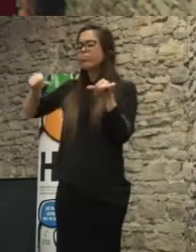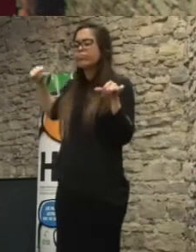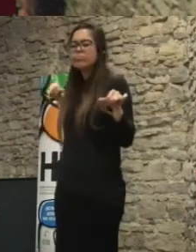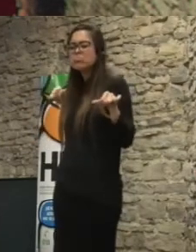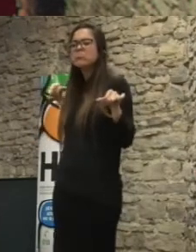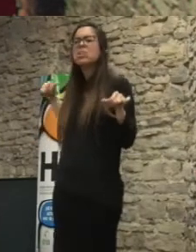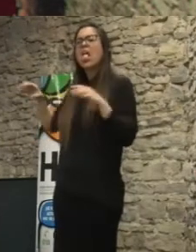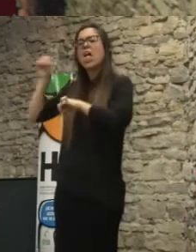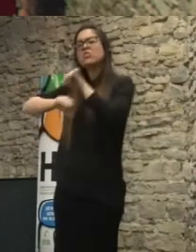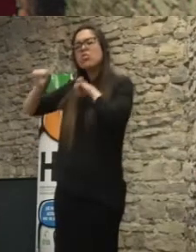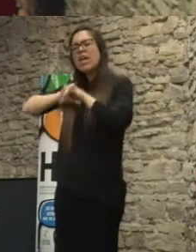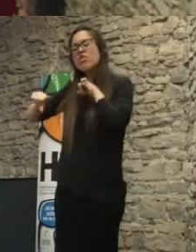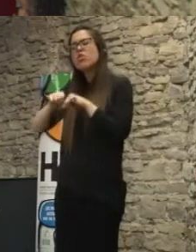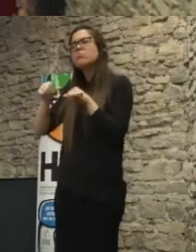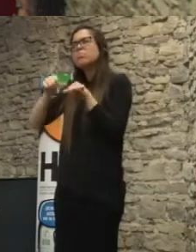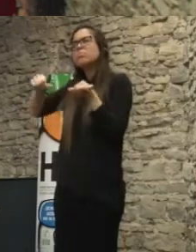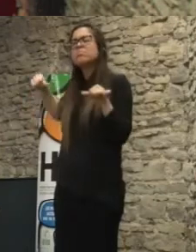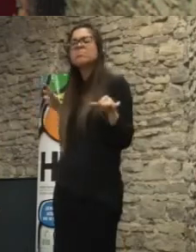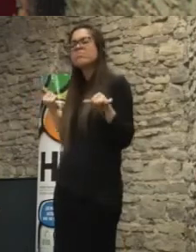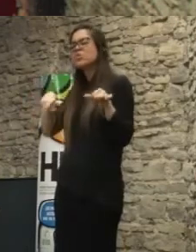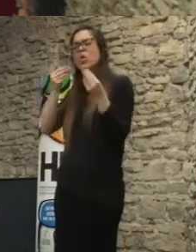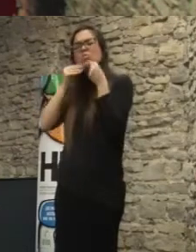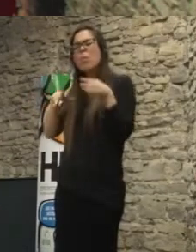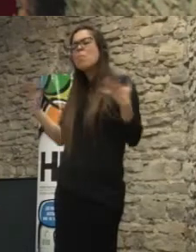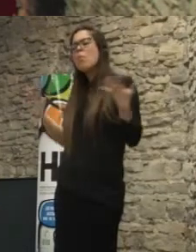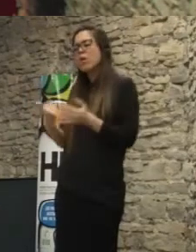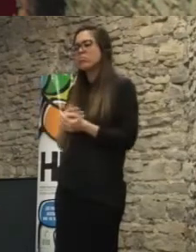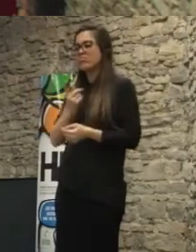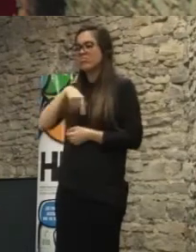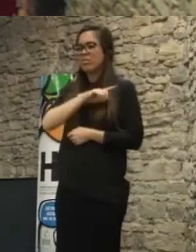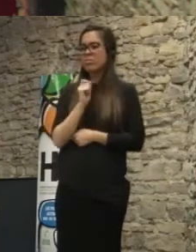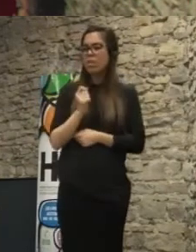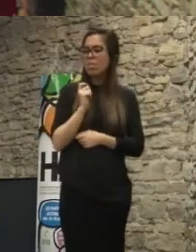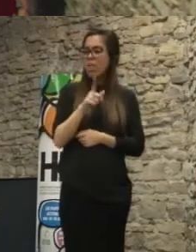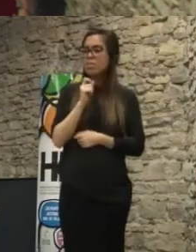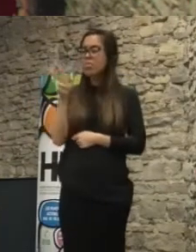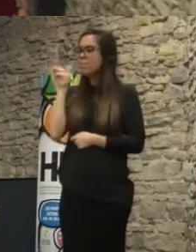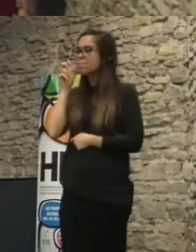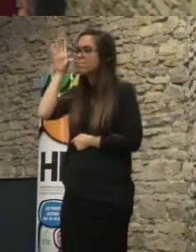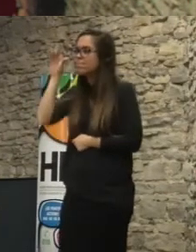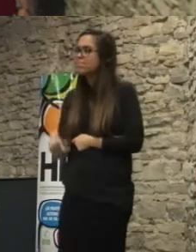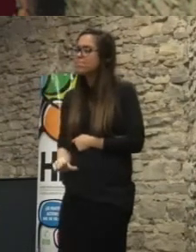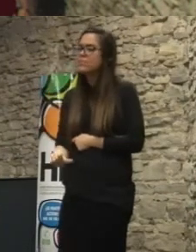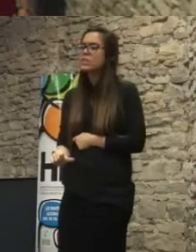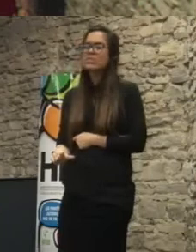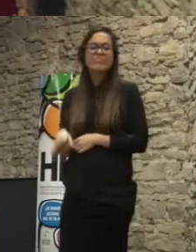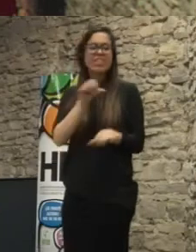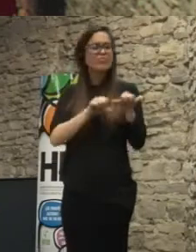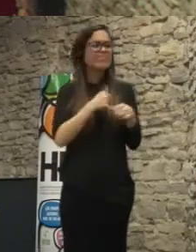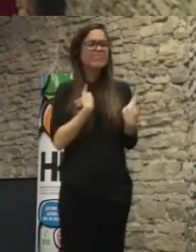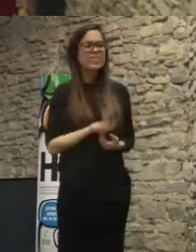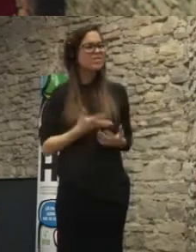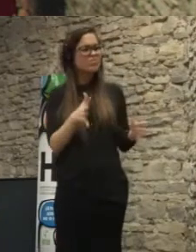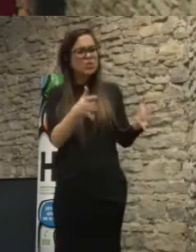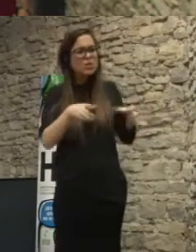llevan una trayectoria, porque veo que muchas veces hay un desánimo de decir no conseguimos nada. O sea, el cortoplacismo hace que las cosas no se puedan